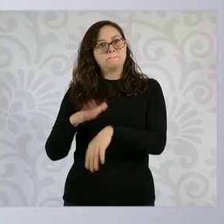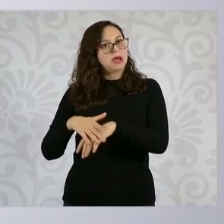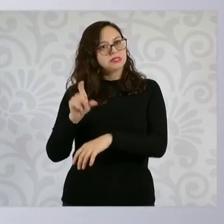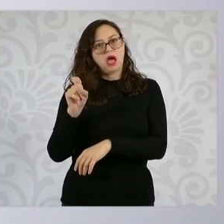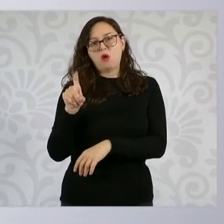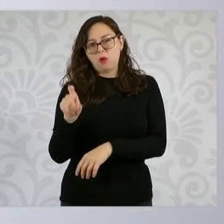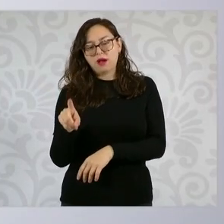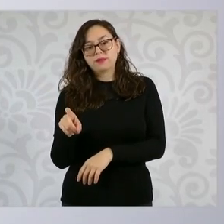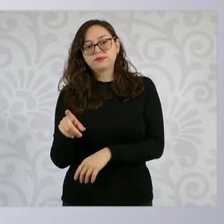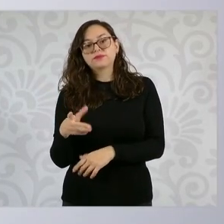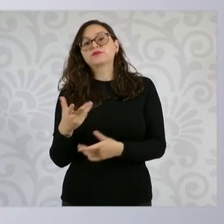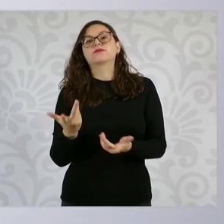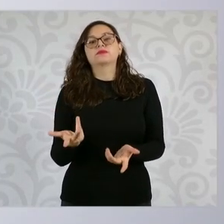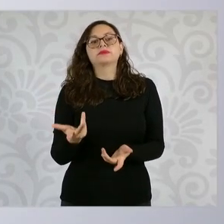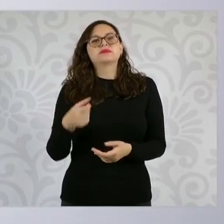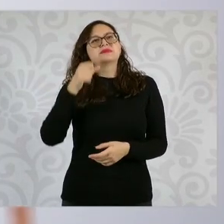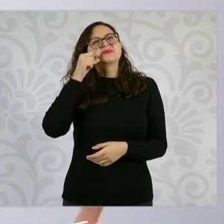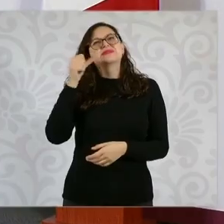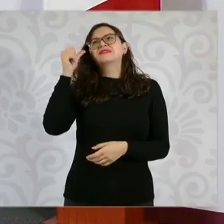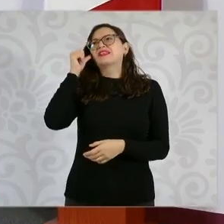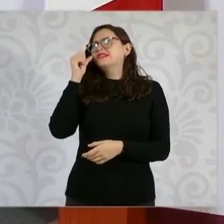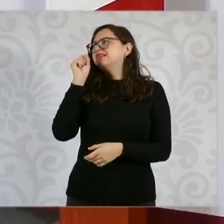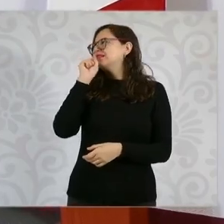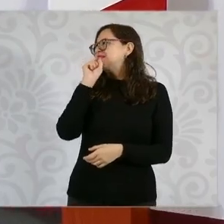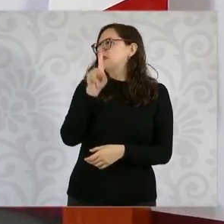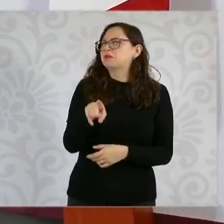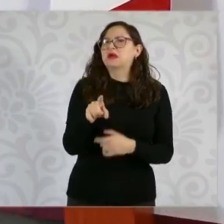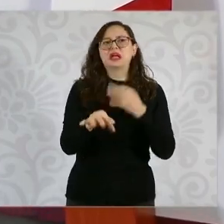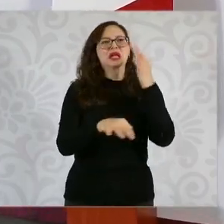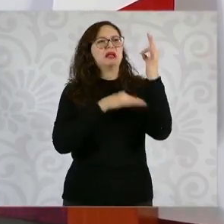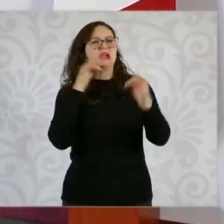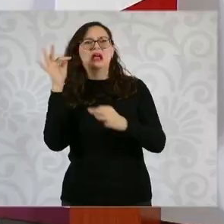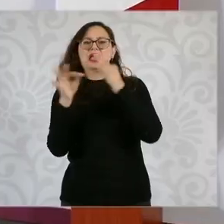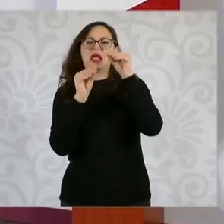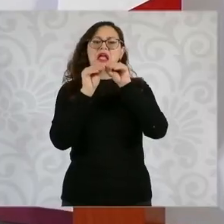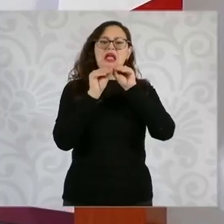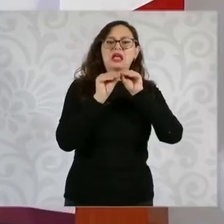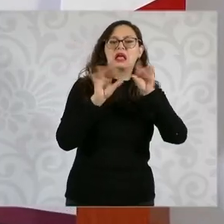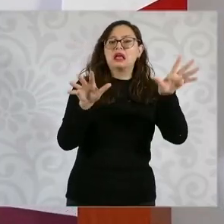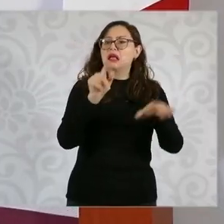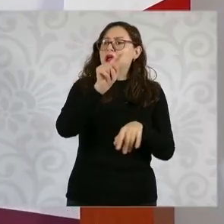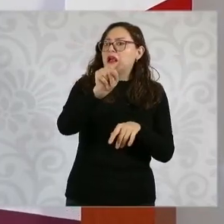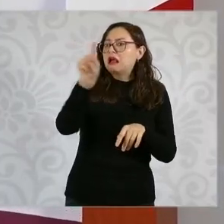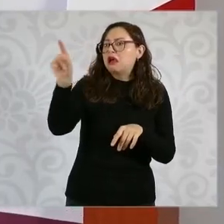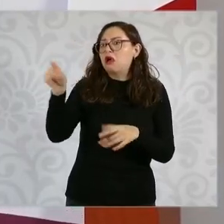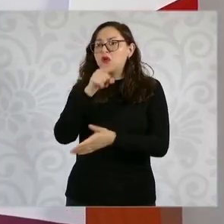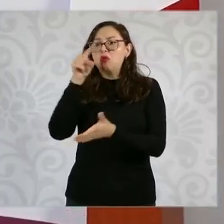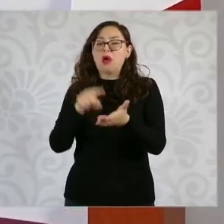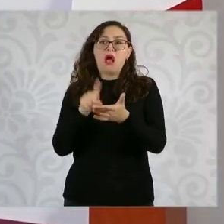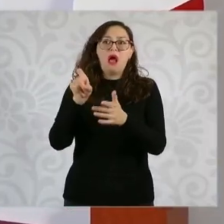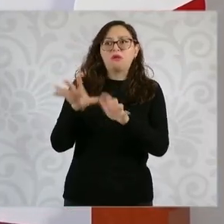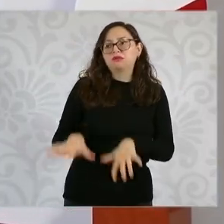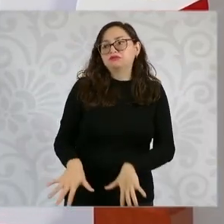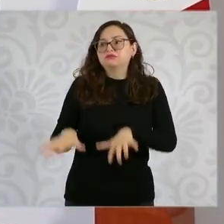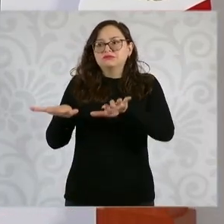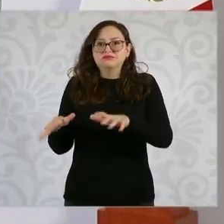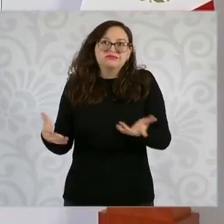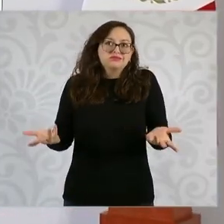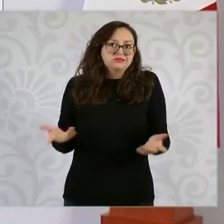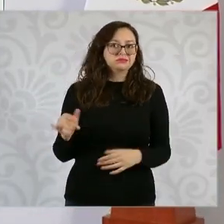también en alguno de los medios de que hay zonas inundadas. Se está trabajando en todos